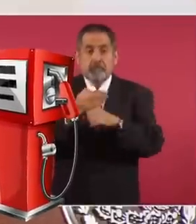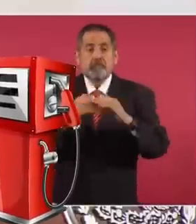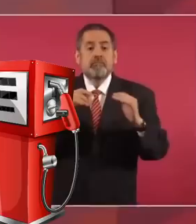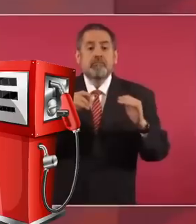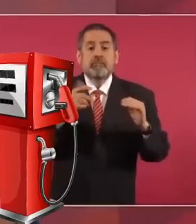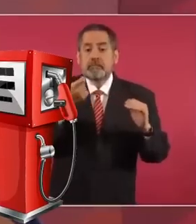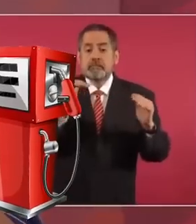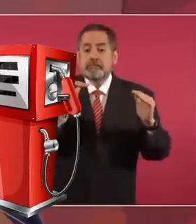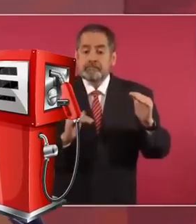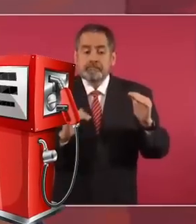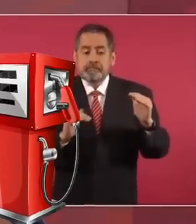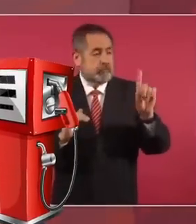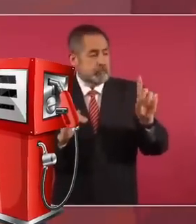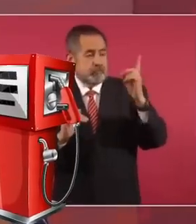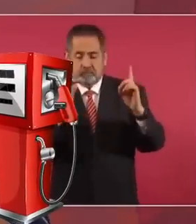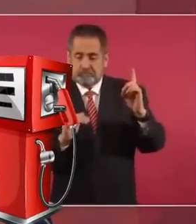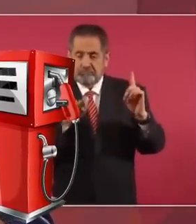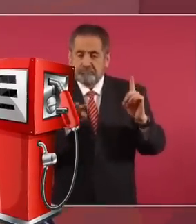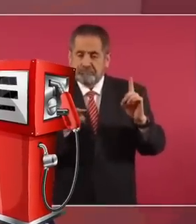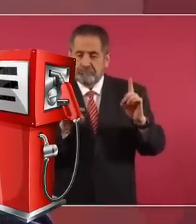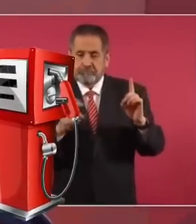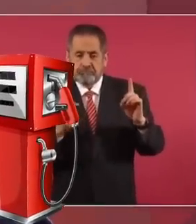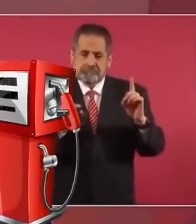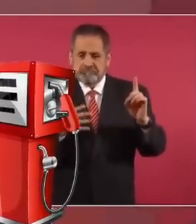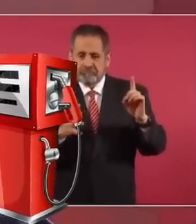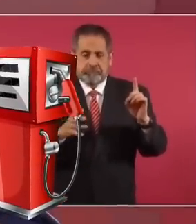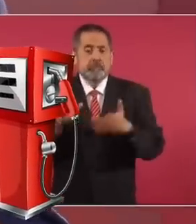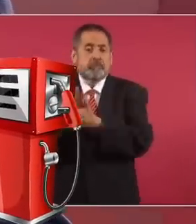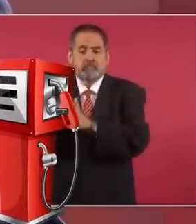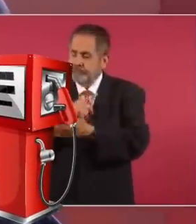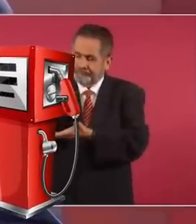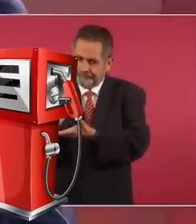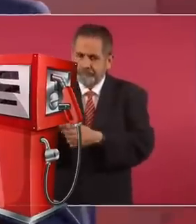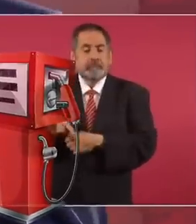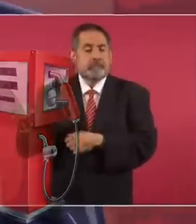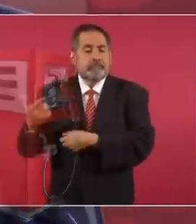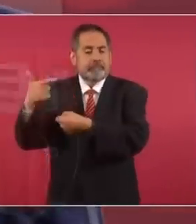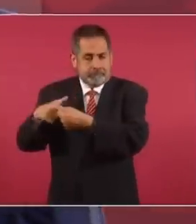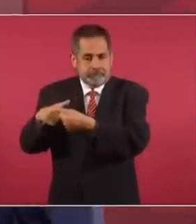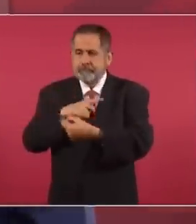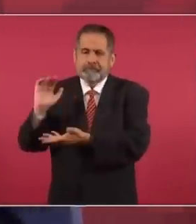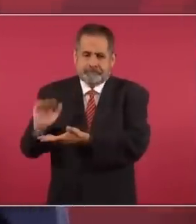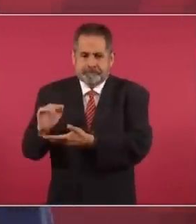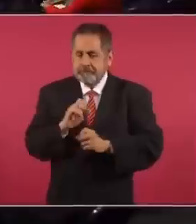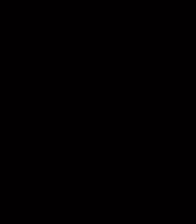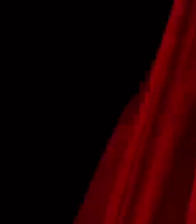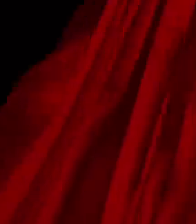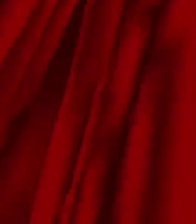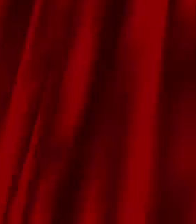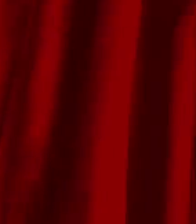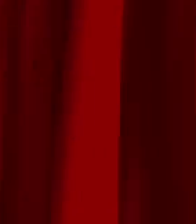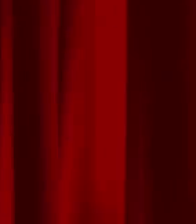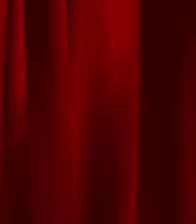abajo de 20 entonces tiene que bajar la tortilla y tiene que bajar la gasolina.